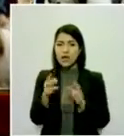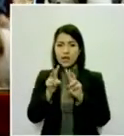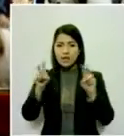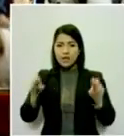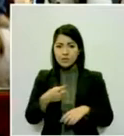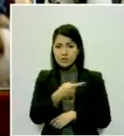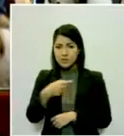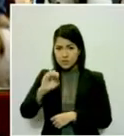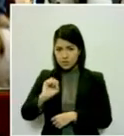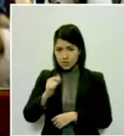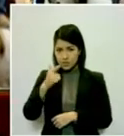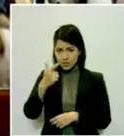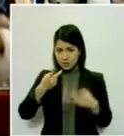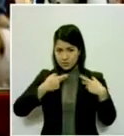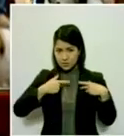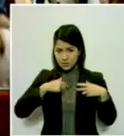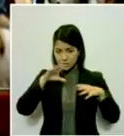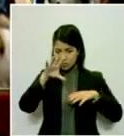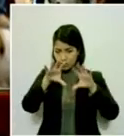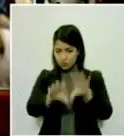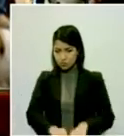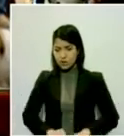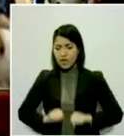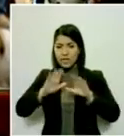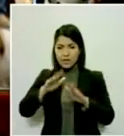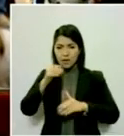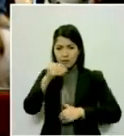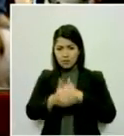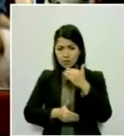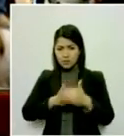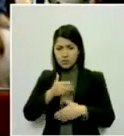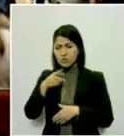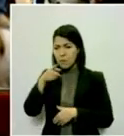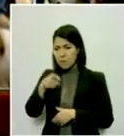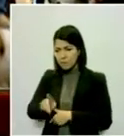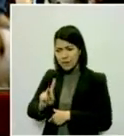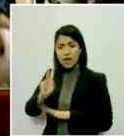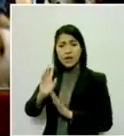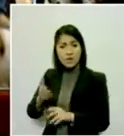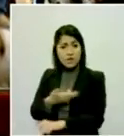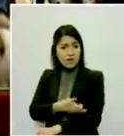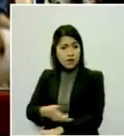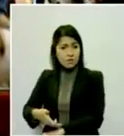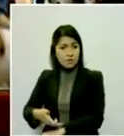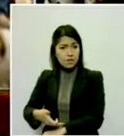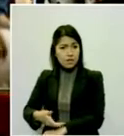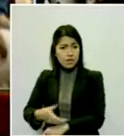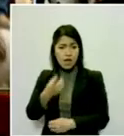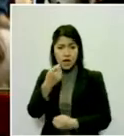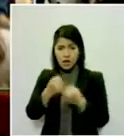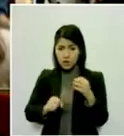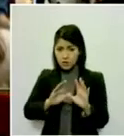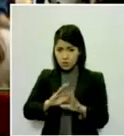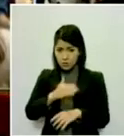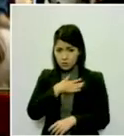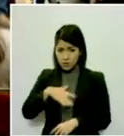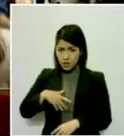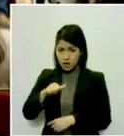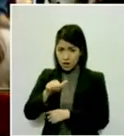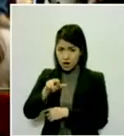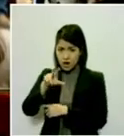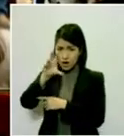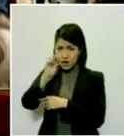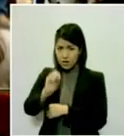de los 167 detenidos. Ya fueron vinculados al proceso, sin embargo, las familias, principalmente del municipio de Ario de